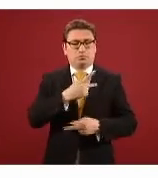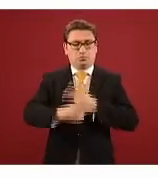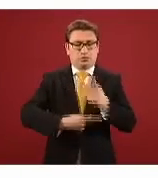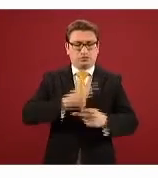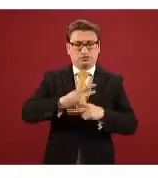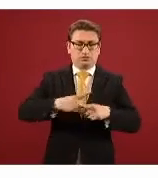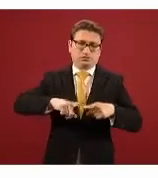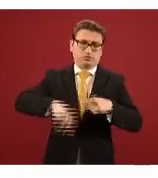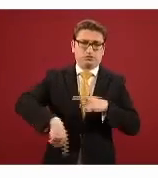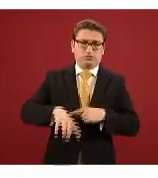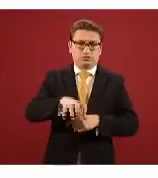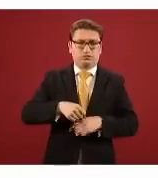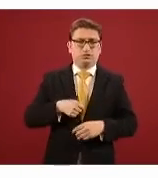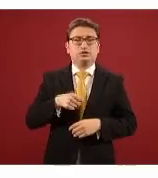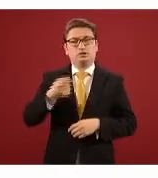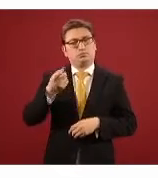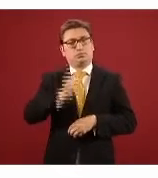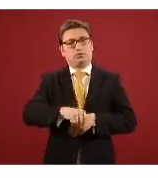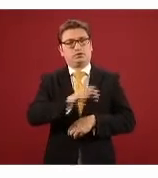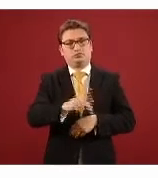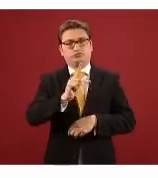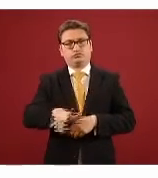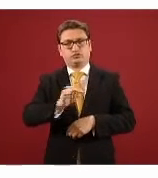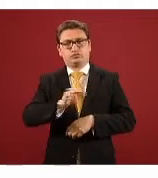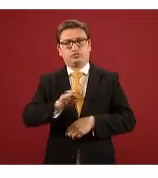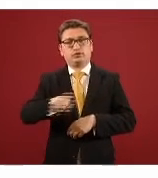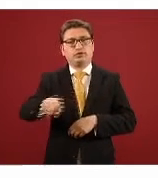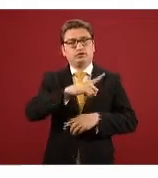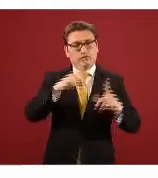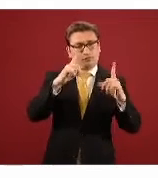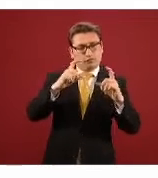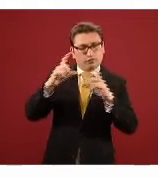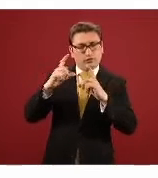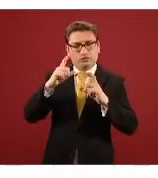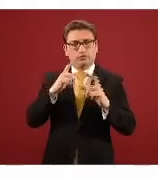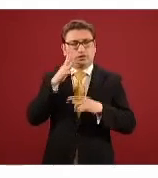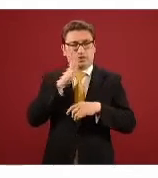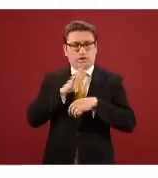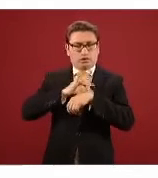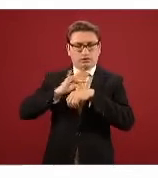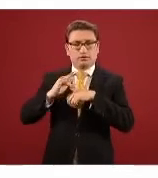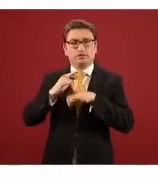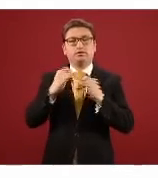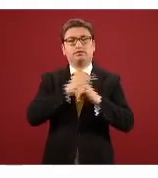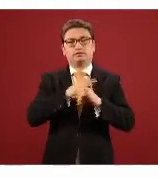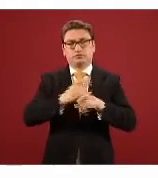pasaporte y se les obligaba a prostituirse tomando fotografías semidesnudas